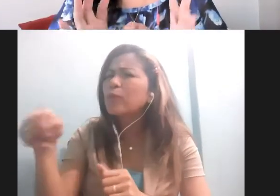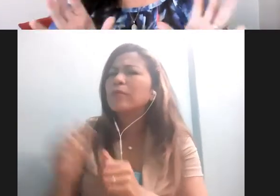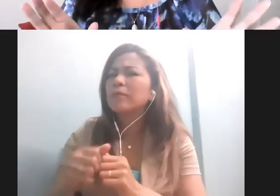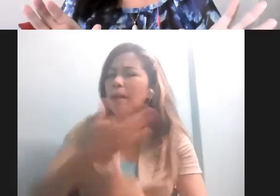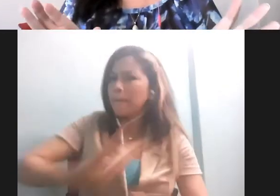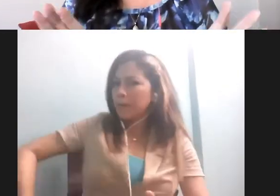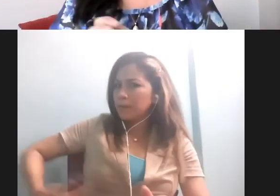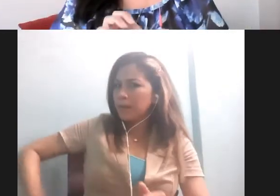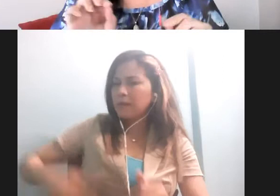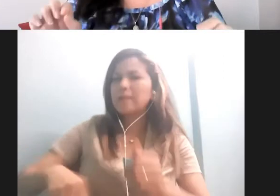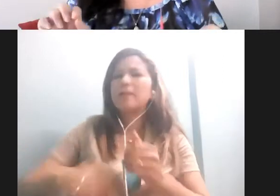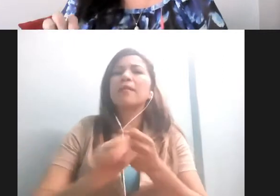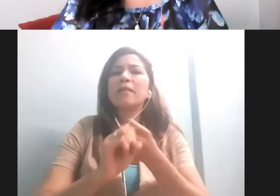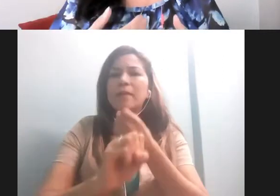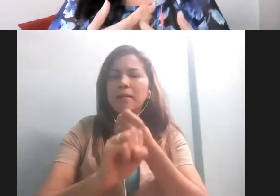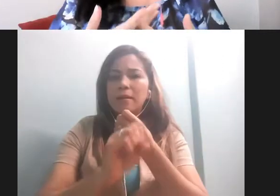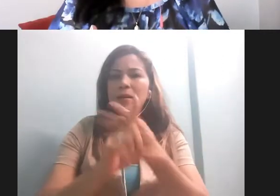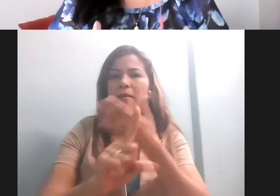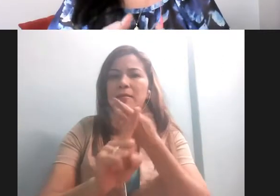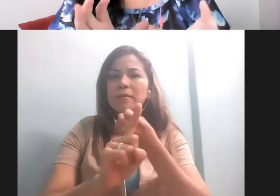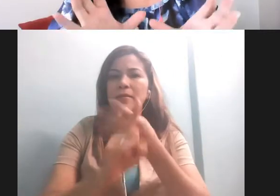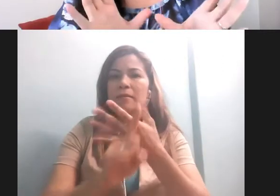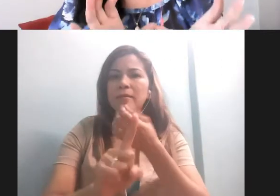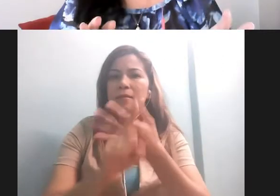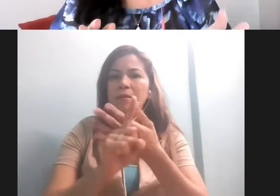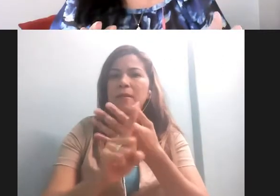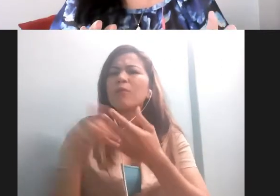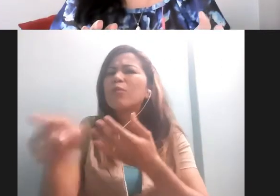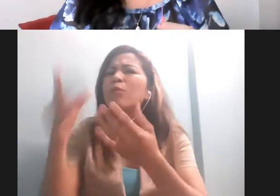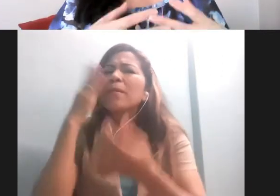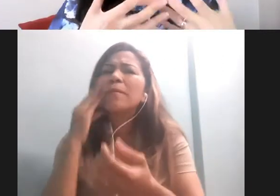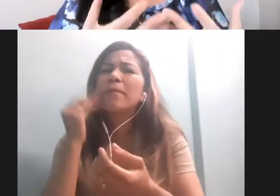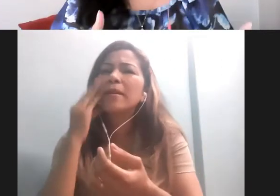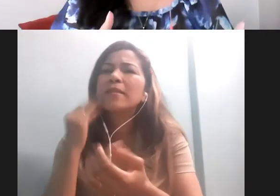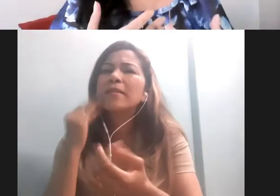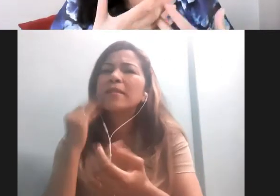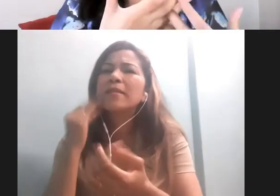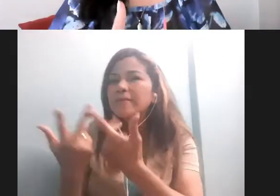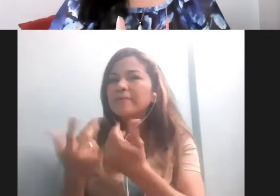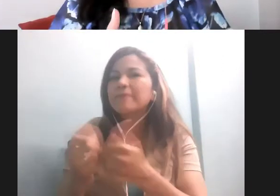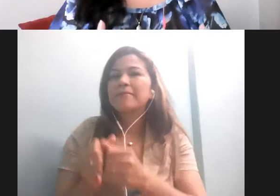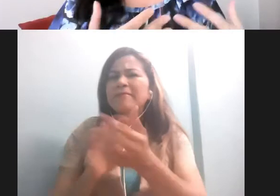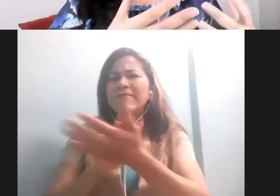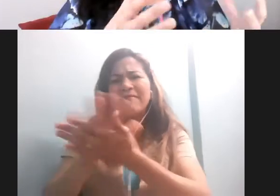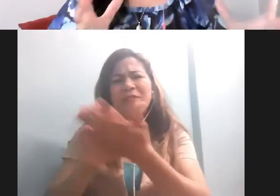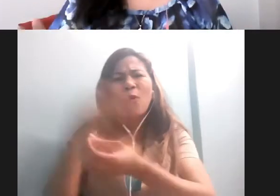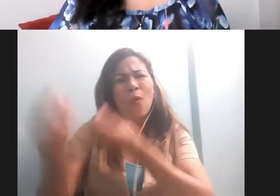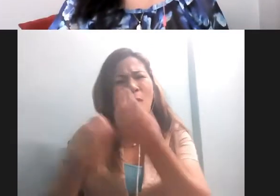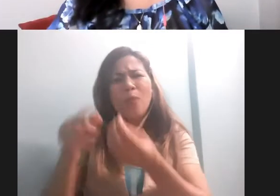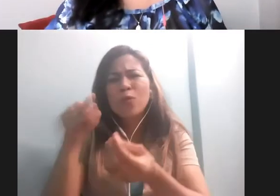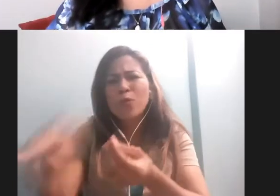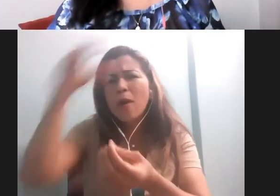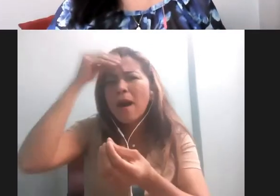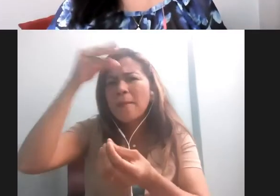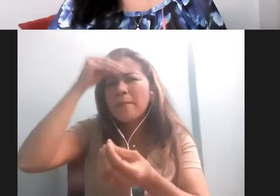asociación que por sus siglas es ACIDBEN, cuéntame un poco esta lengua, cómo la aprendiste, cómo te involucraste